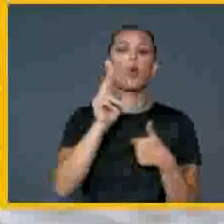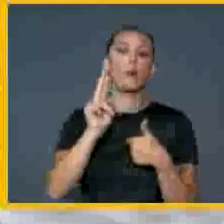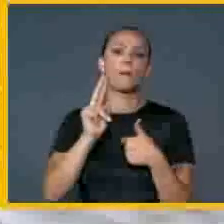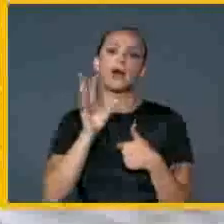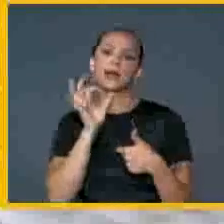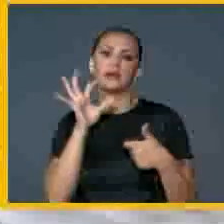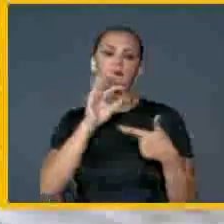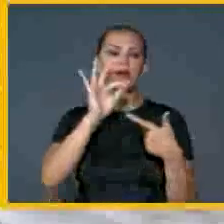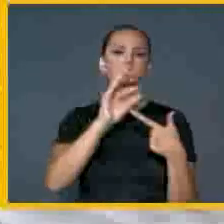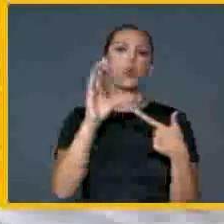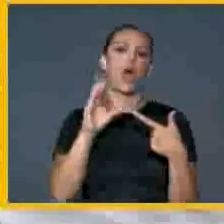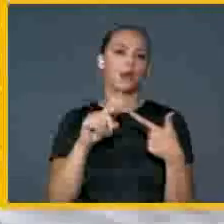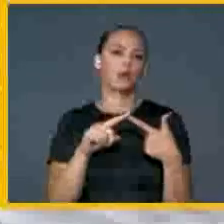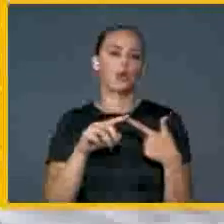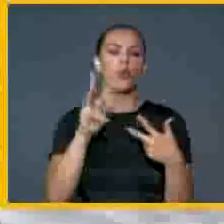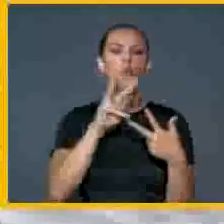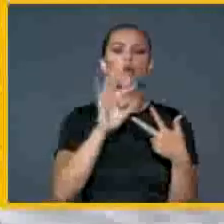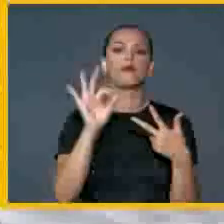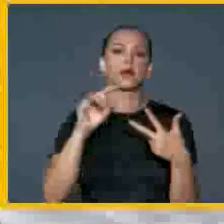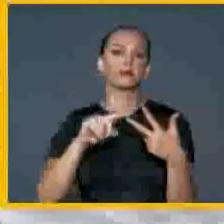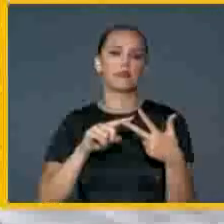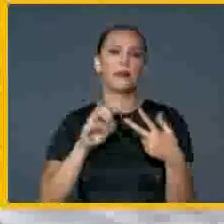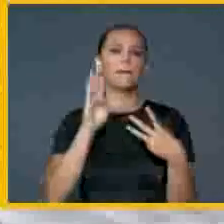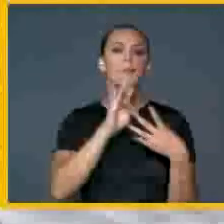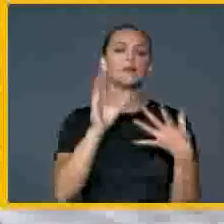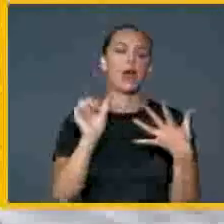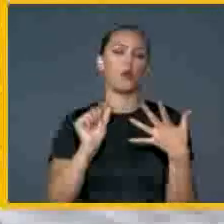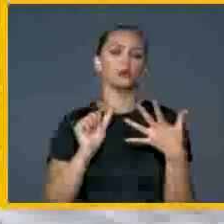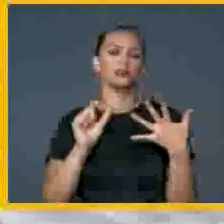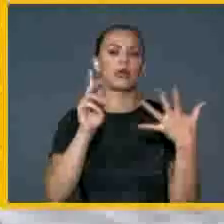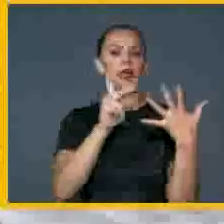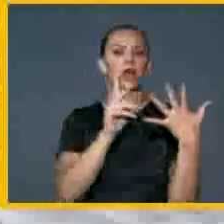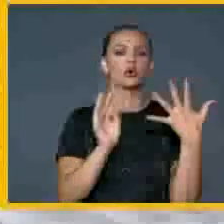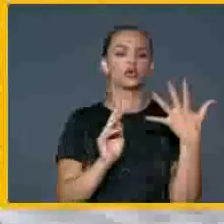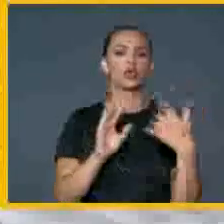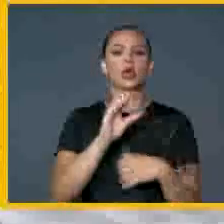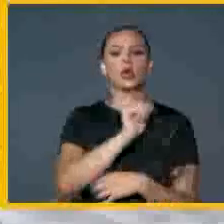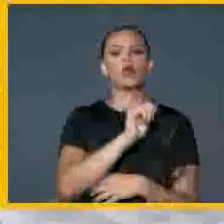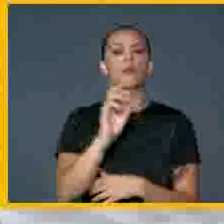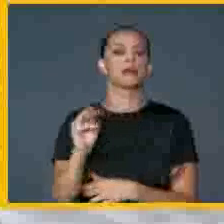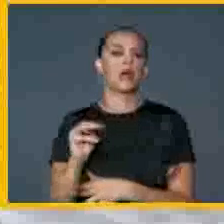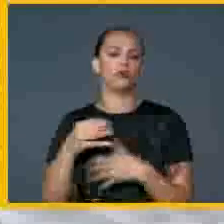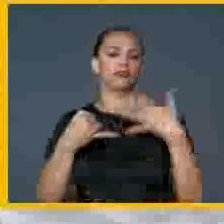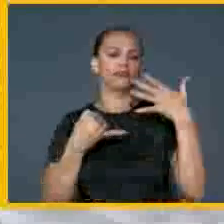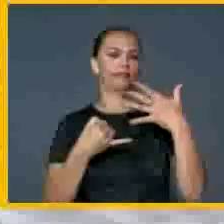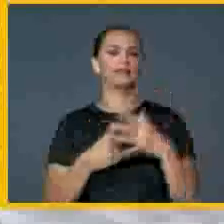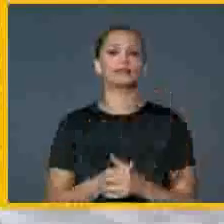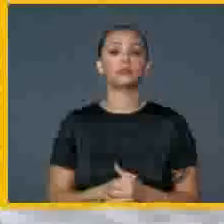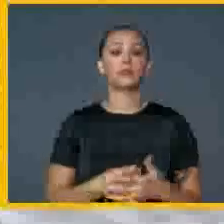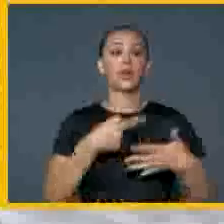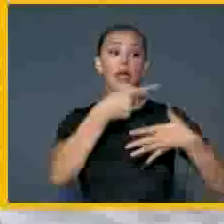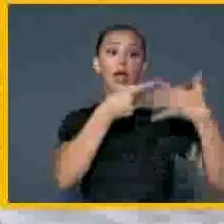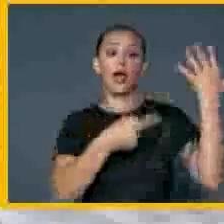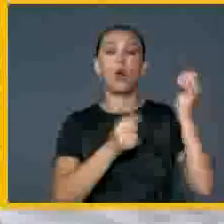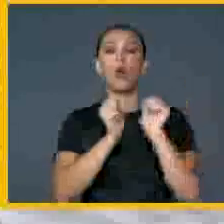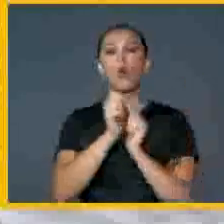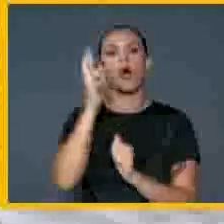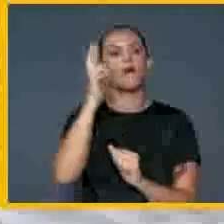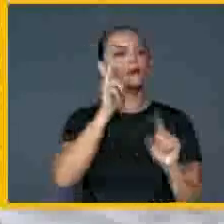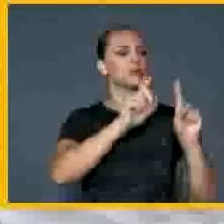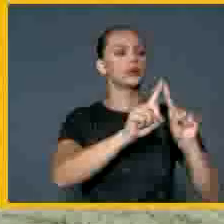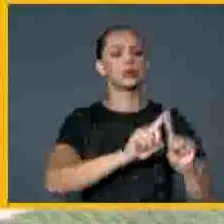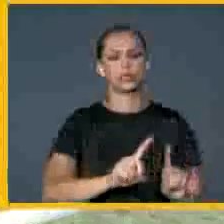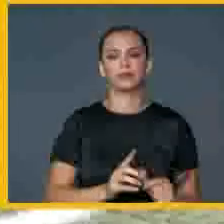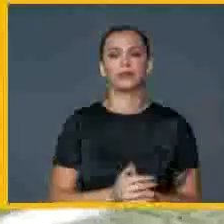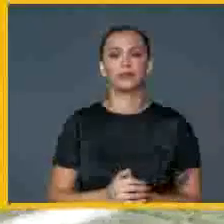se unen Francisco Calvo, Waylon Francis, Bismar Acosta, Keylor Soto y Adolfo Machado, cada uno con razones